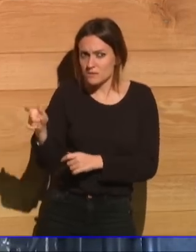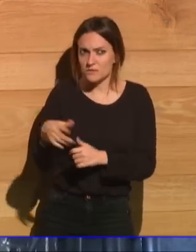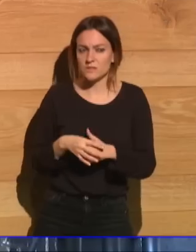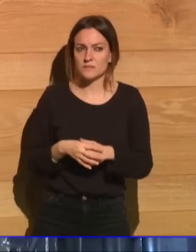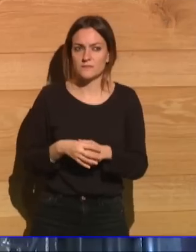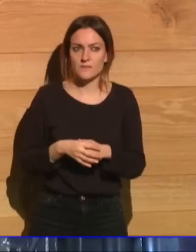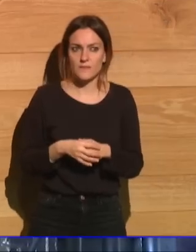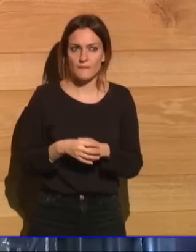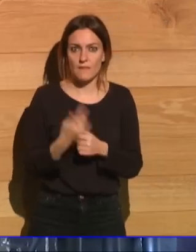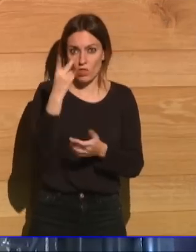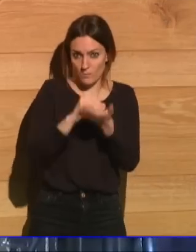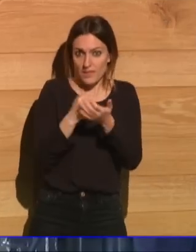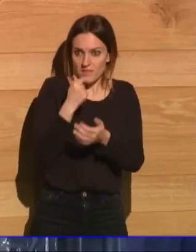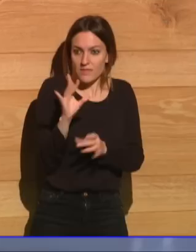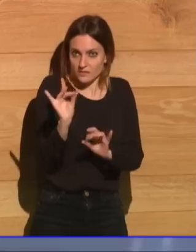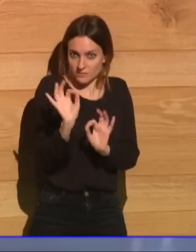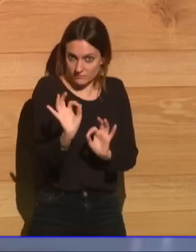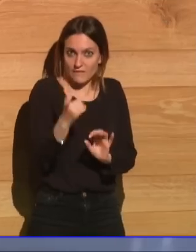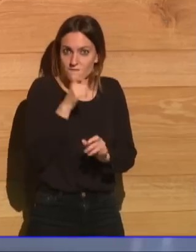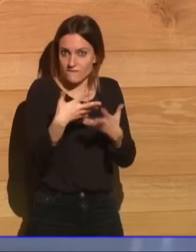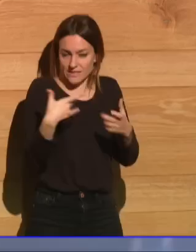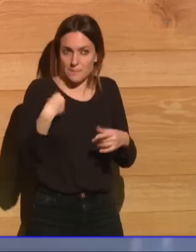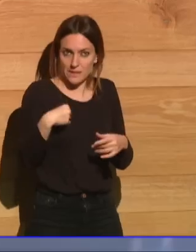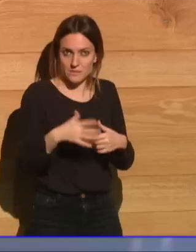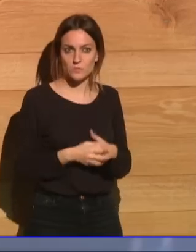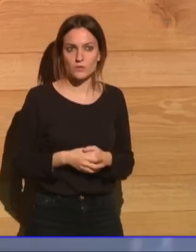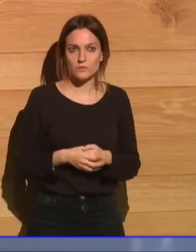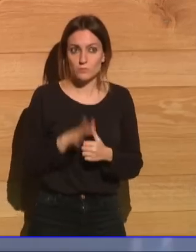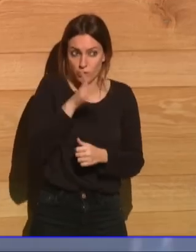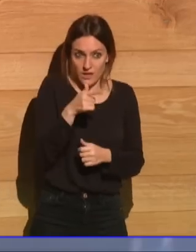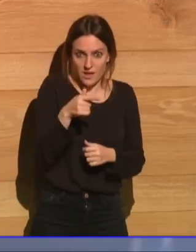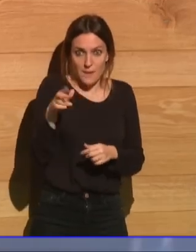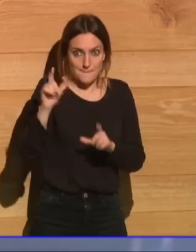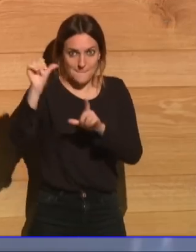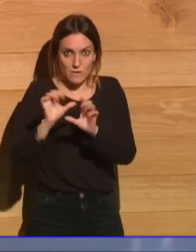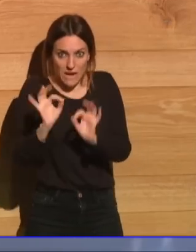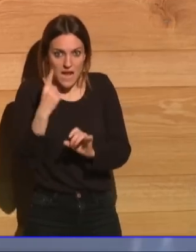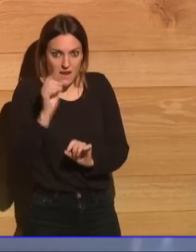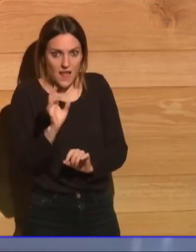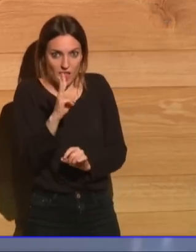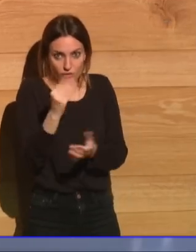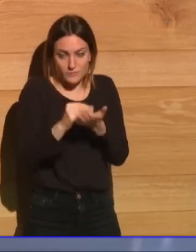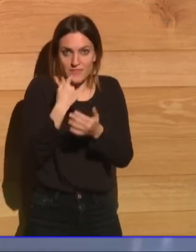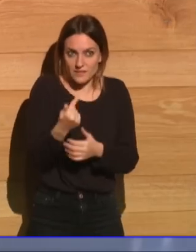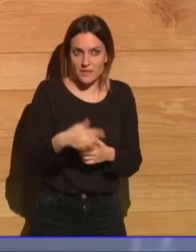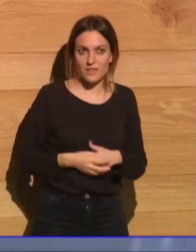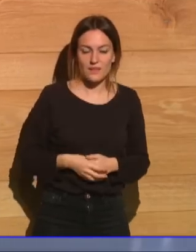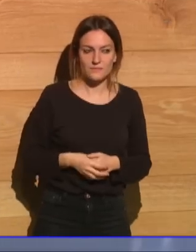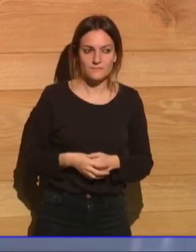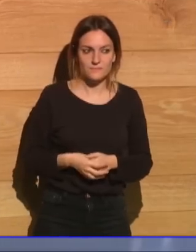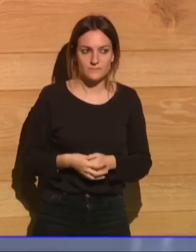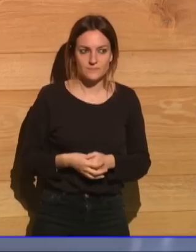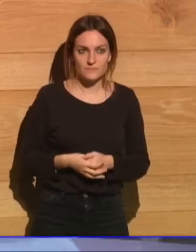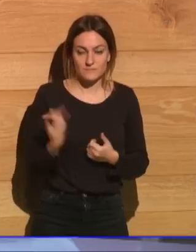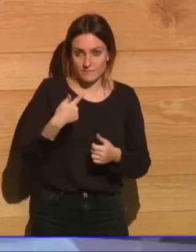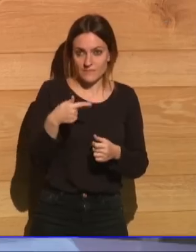puta, eso... 2 veces lo dice, sí. Sí, Está, sí, está bien ¿te que lo, acuerdas? está bien que lo repita 2 veces, porque lo dice 2 veces. Y empieza a Claro. romper No, los... Eso lo ha- de lo ha subtitular clavado. es más fácil, Claro.